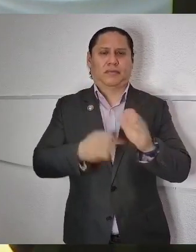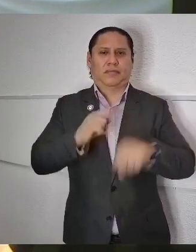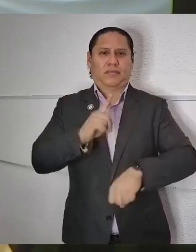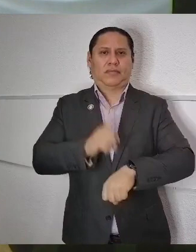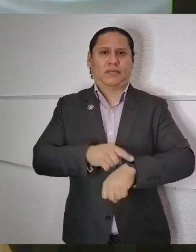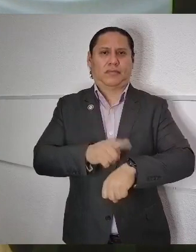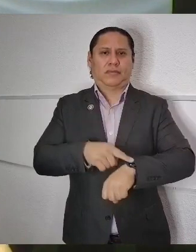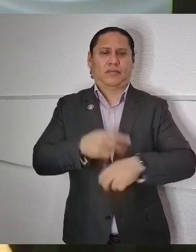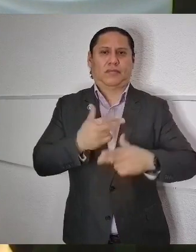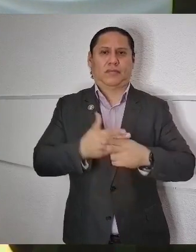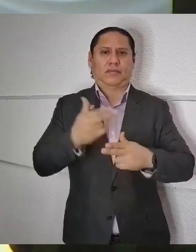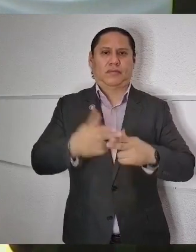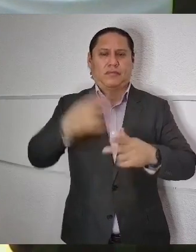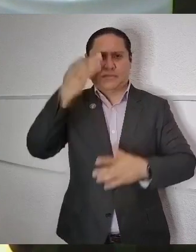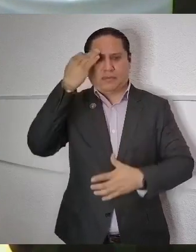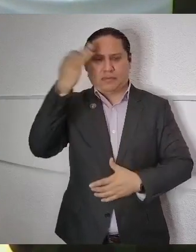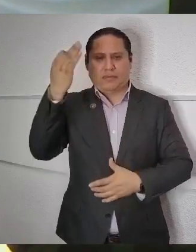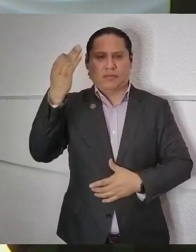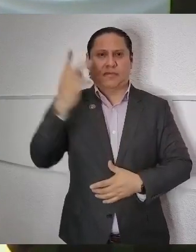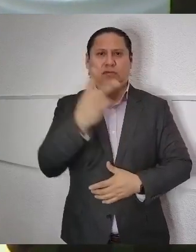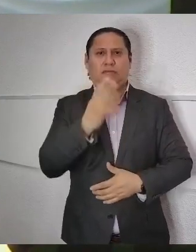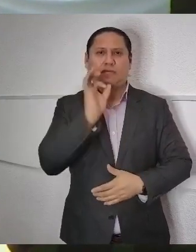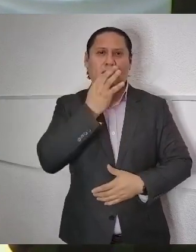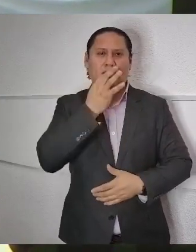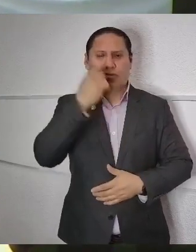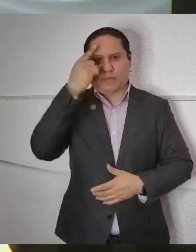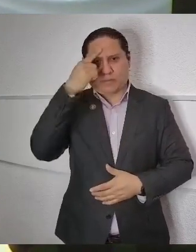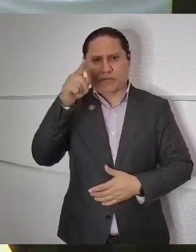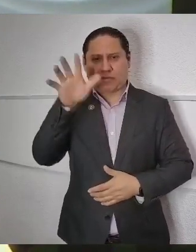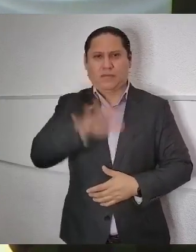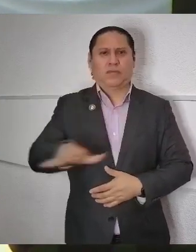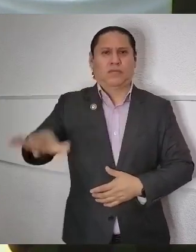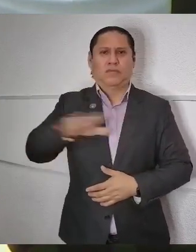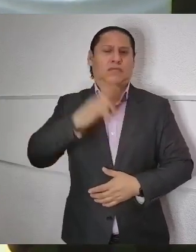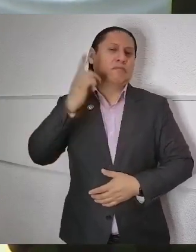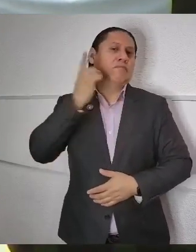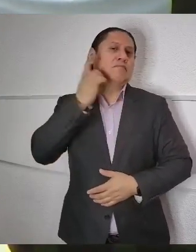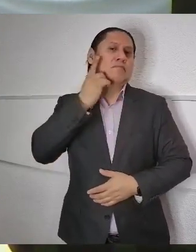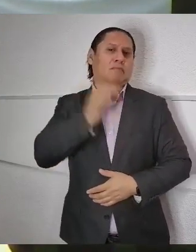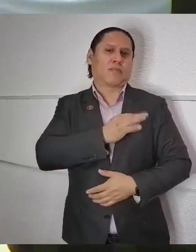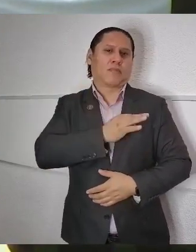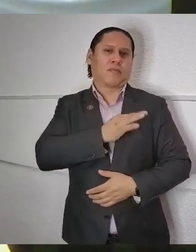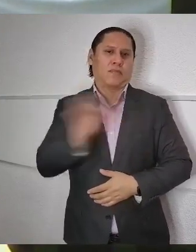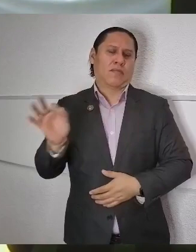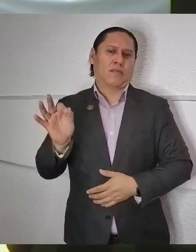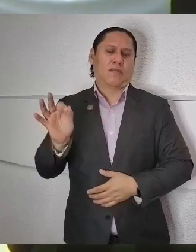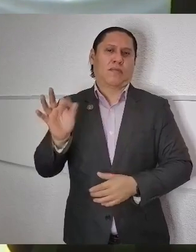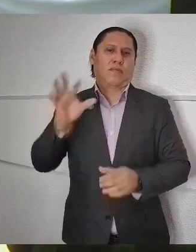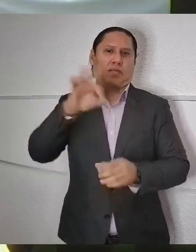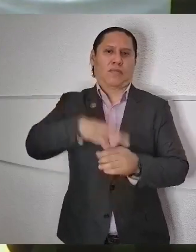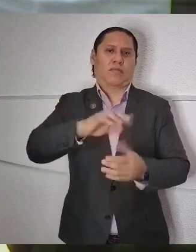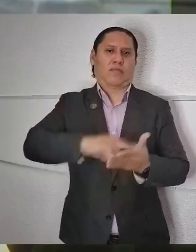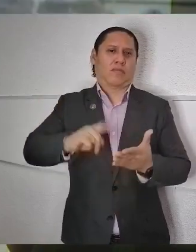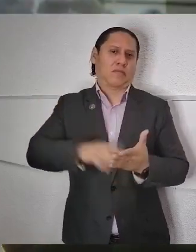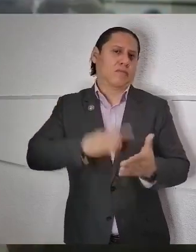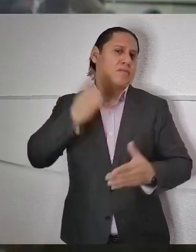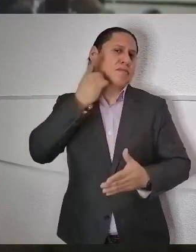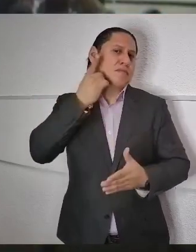sistema electrónico hasta por un tiempo máximo de 2 minutos para que las diputadas y los diputados emitan su